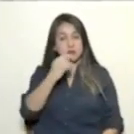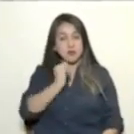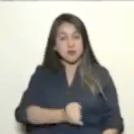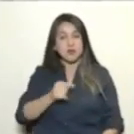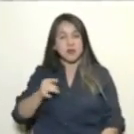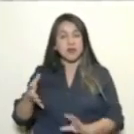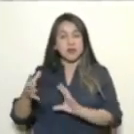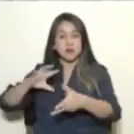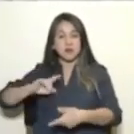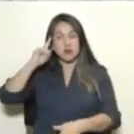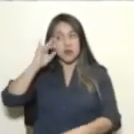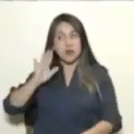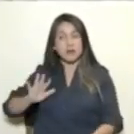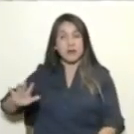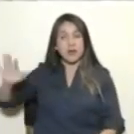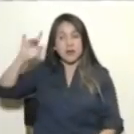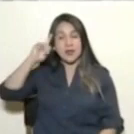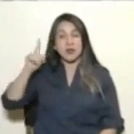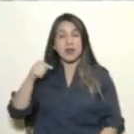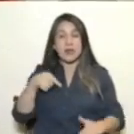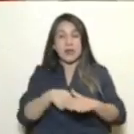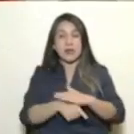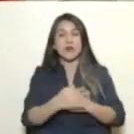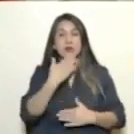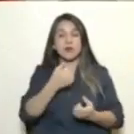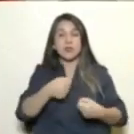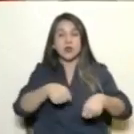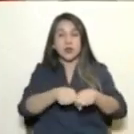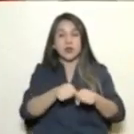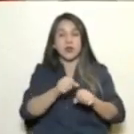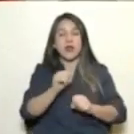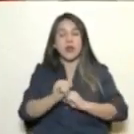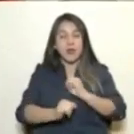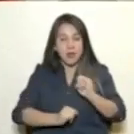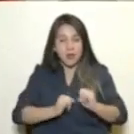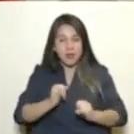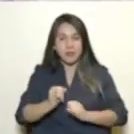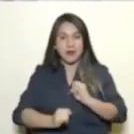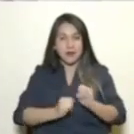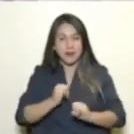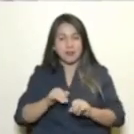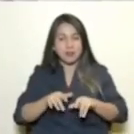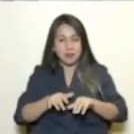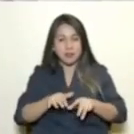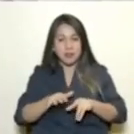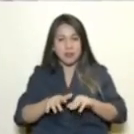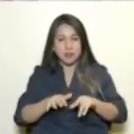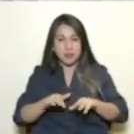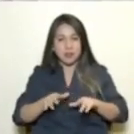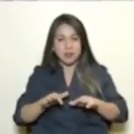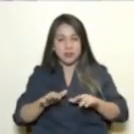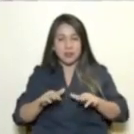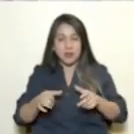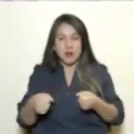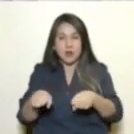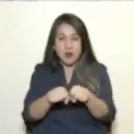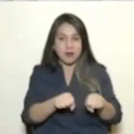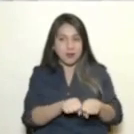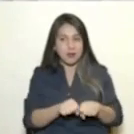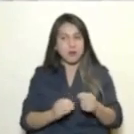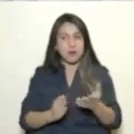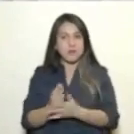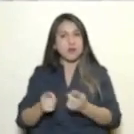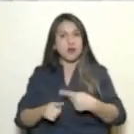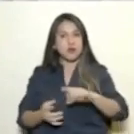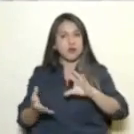mundo imaginario en el cual él entra cuando se conecta a internet. Y ahí comienza su juego y su discusión. Entonces la